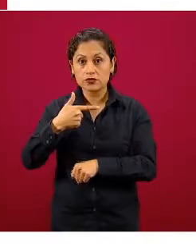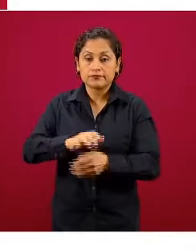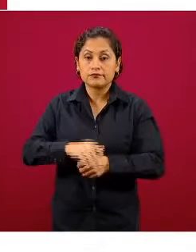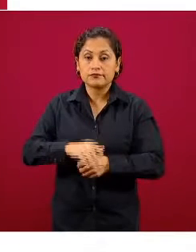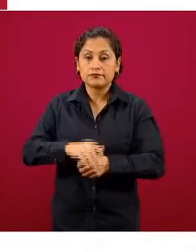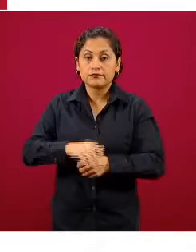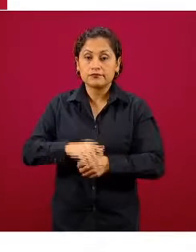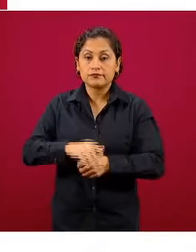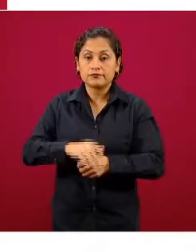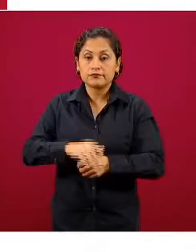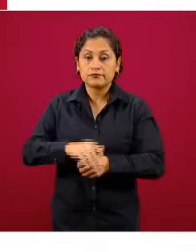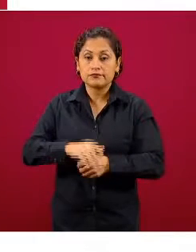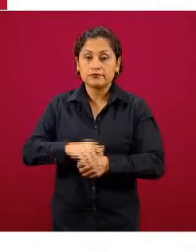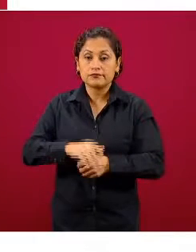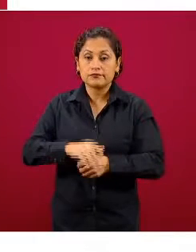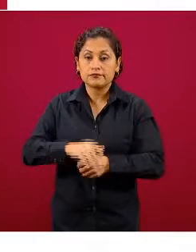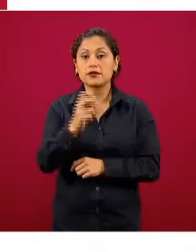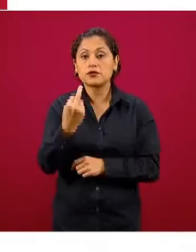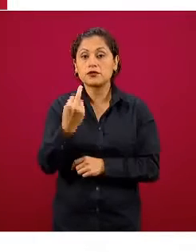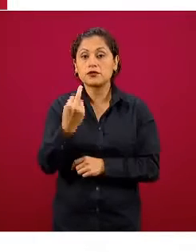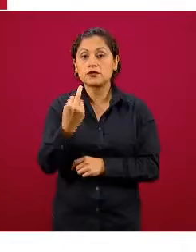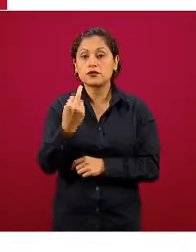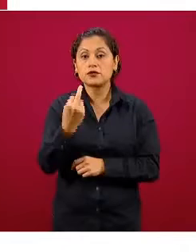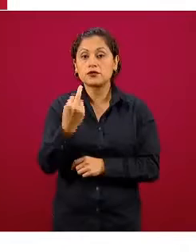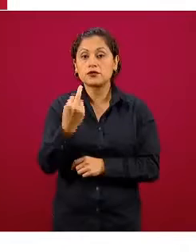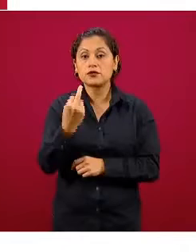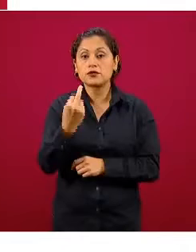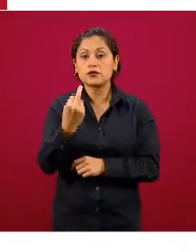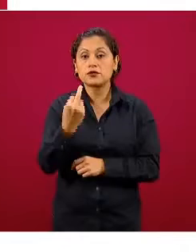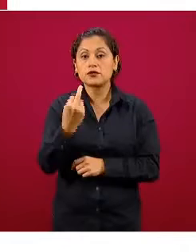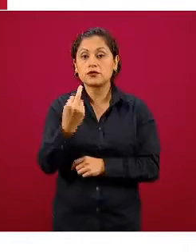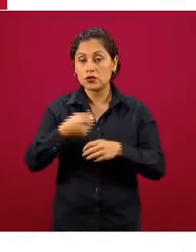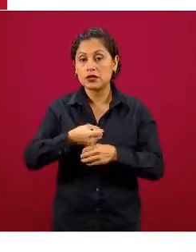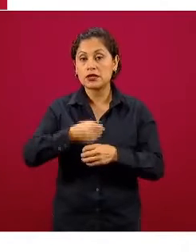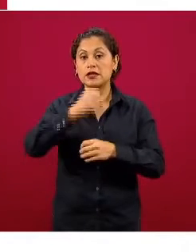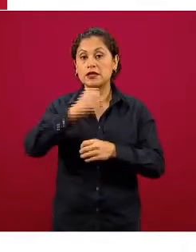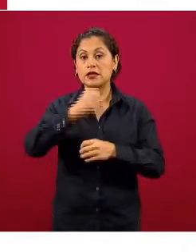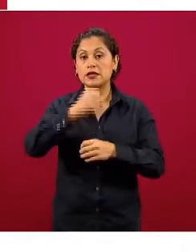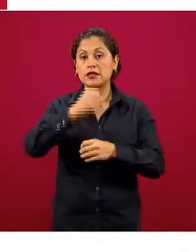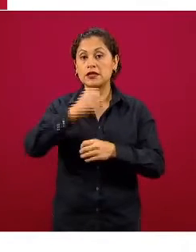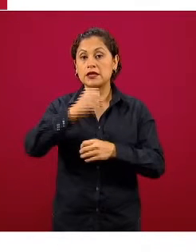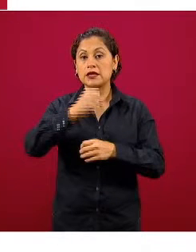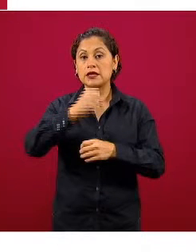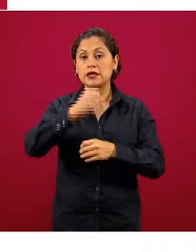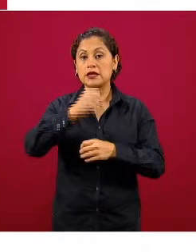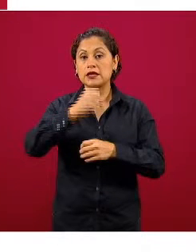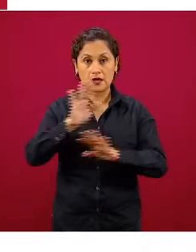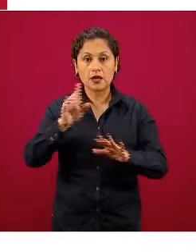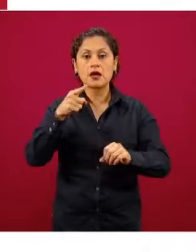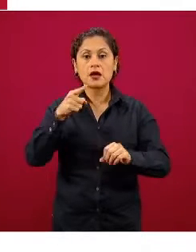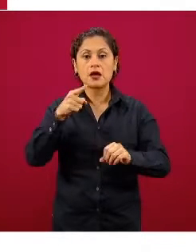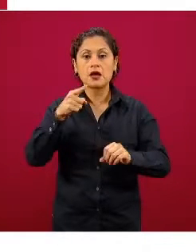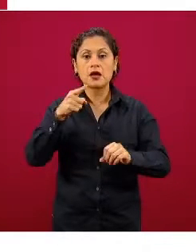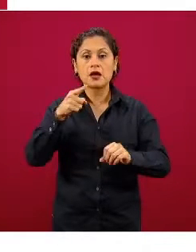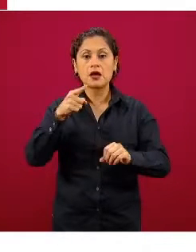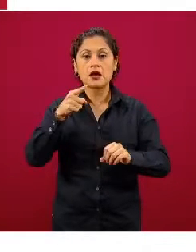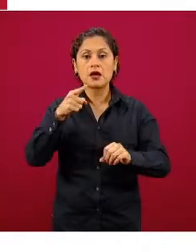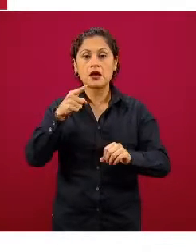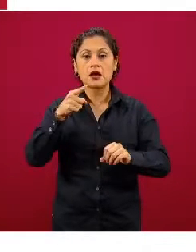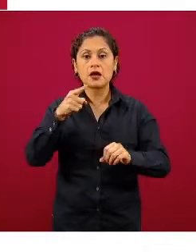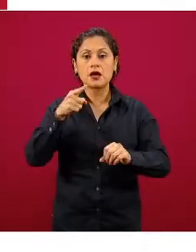teníamos 2.525 personas no intubadas, hospitalizadas en la Ciudad de México,